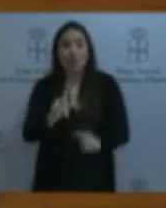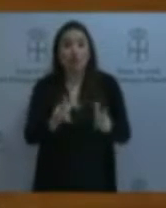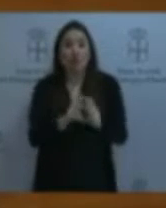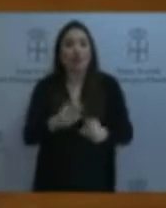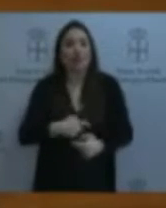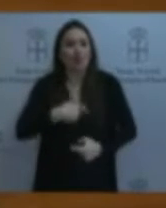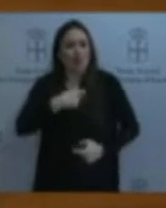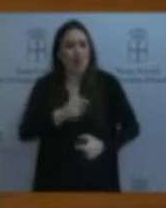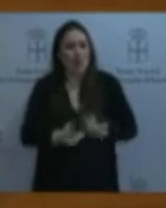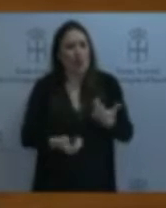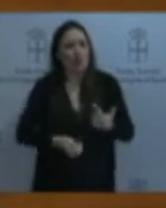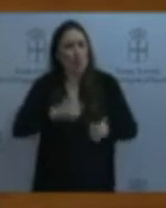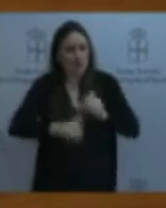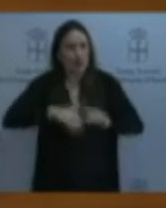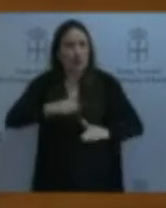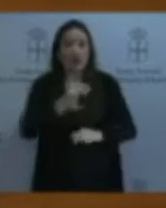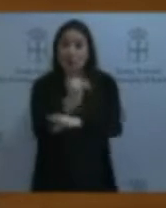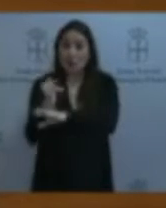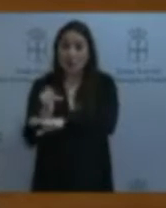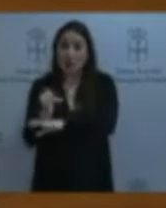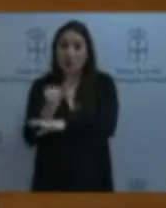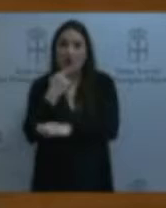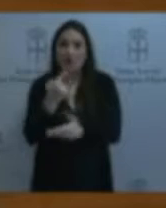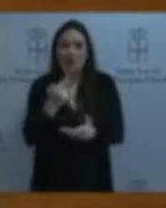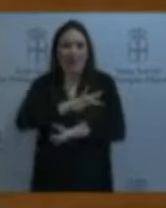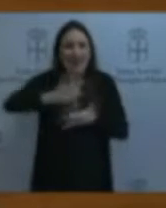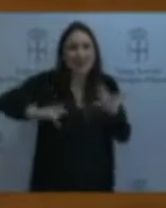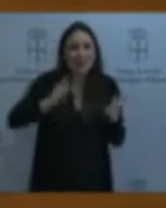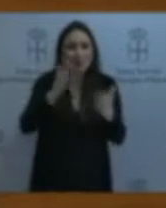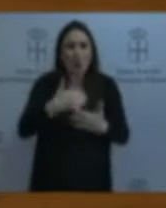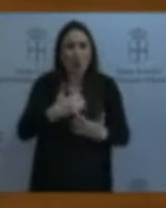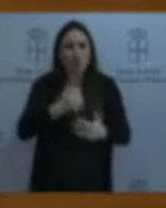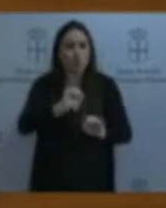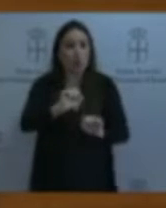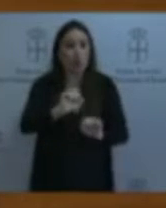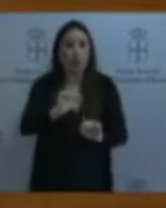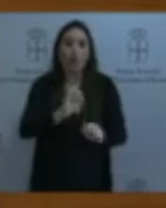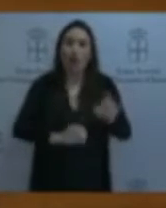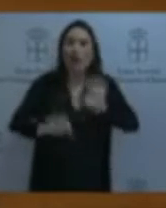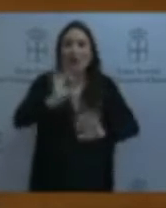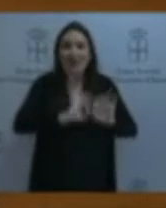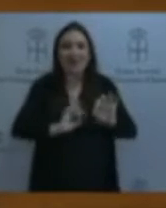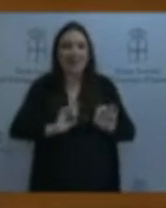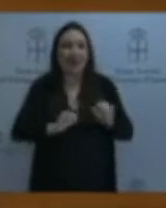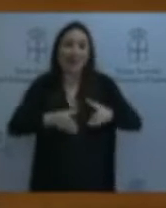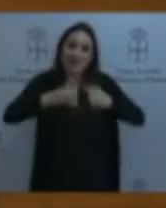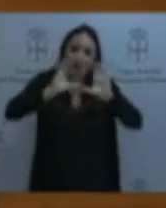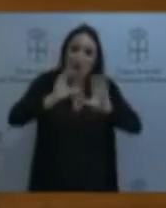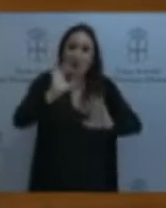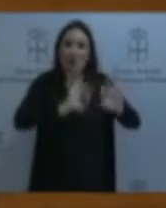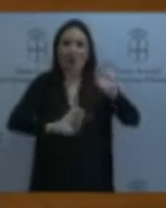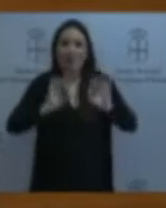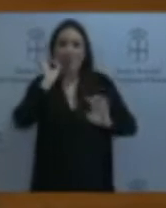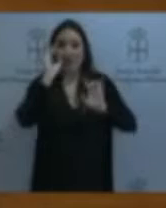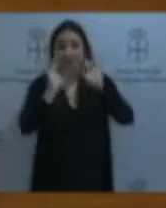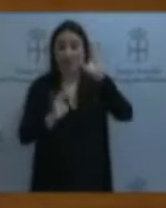y cuando las instituciones negaban la agudeza de la crisis, organizaban desayunos, organizaban actividades extraescolares, porque veían que no solamente